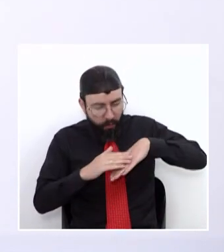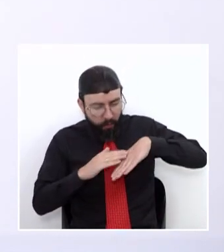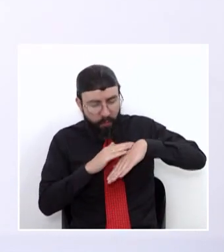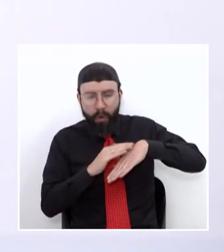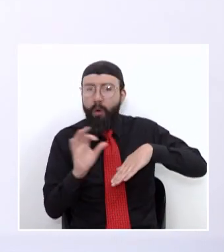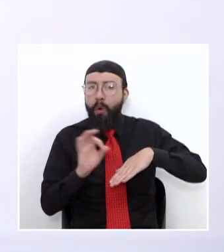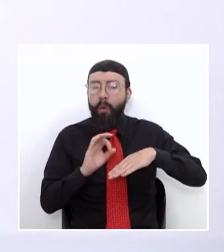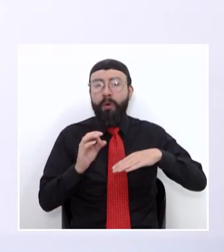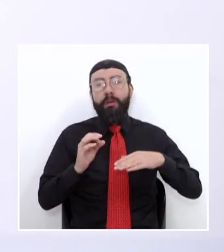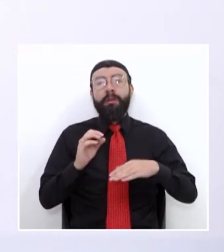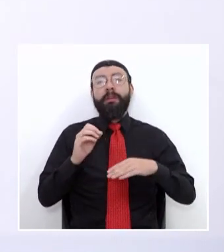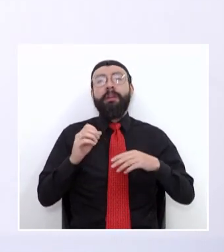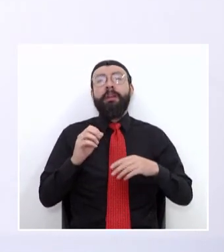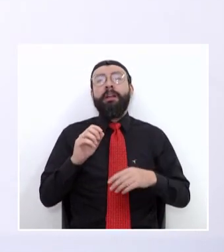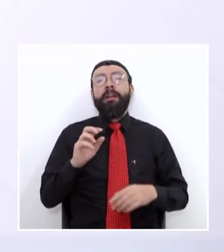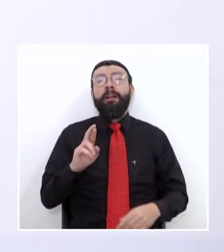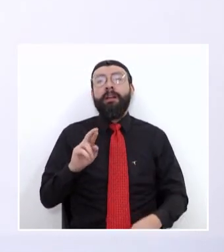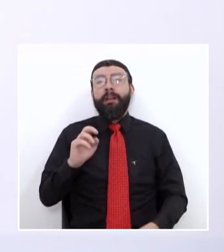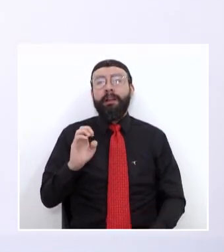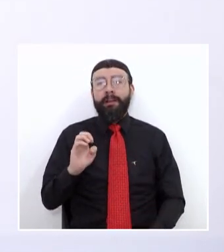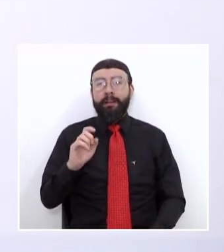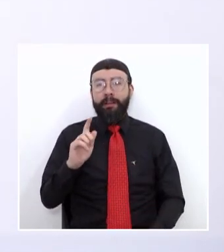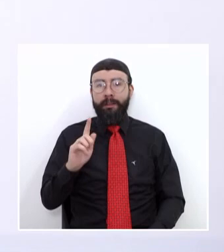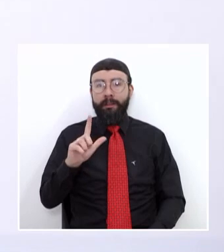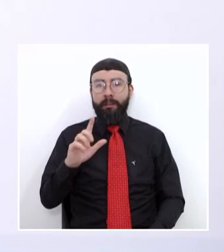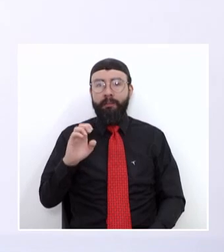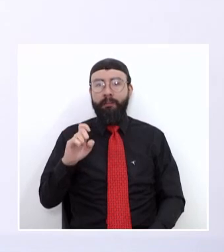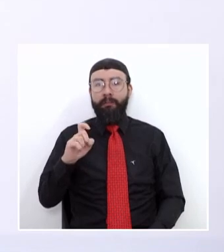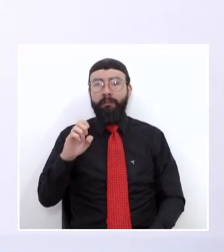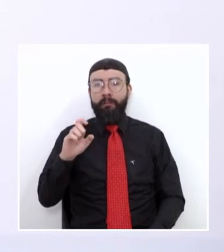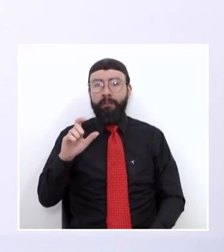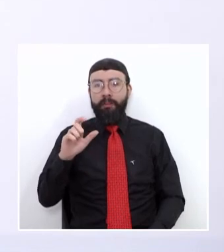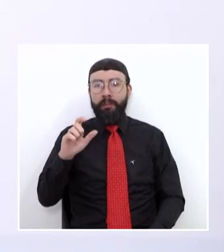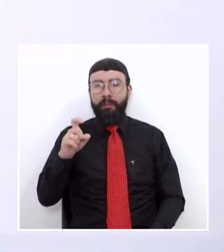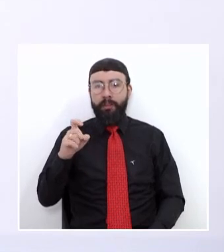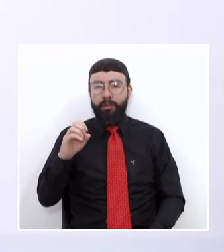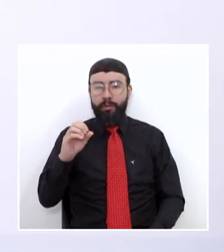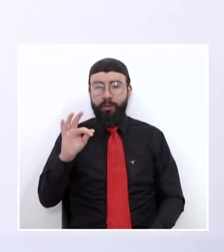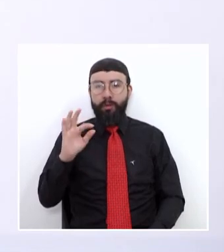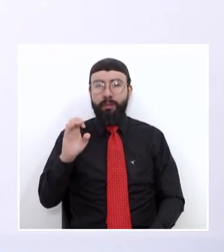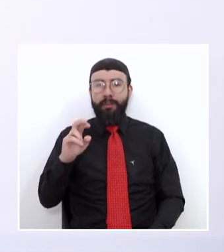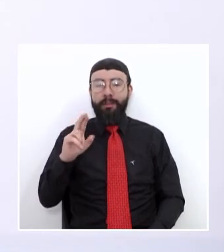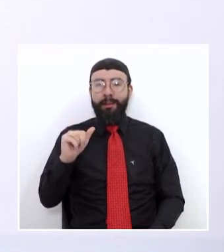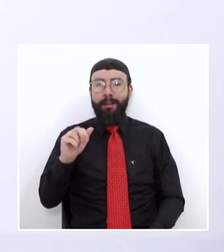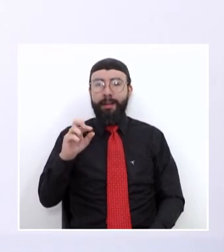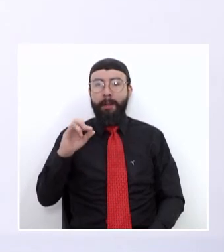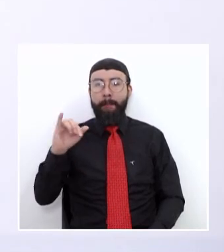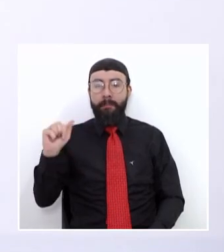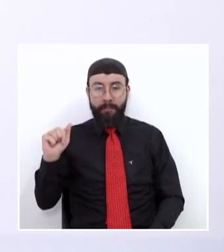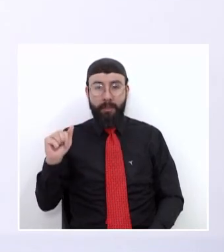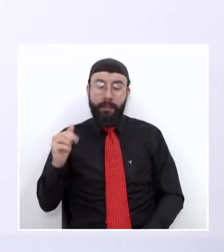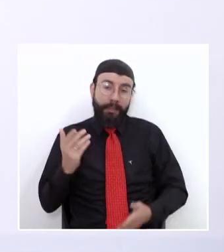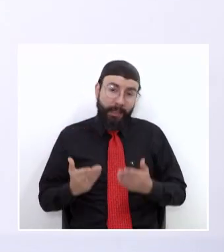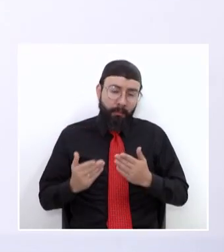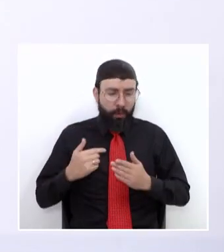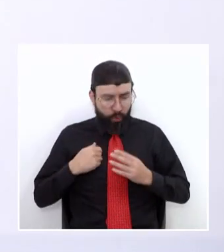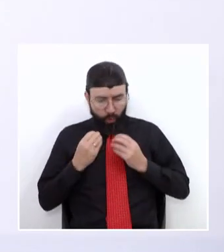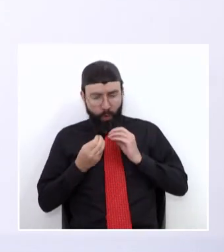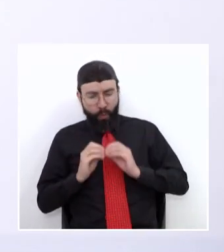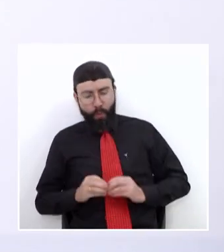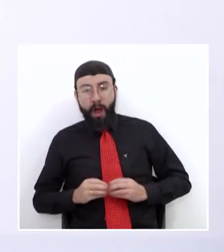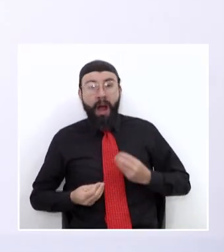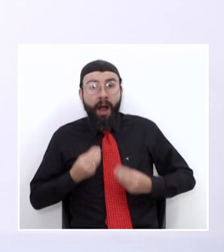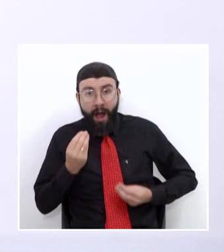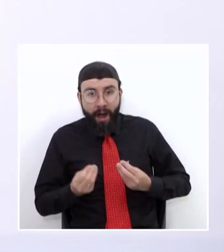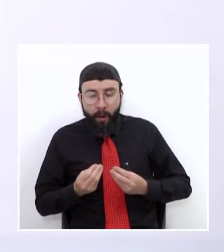Hay que ver, ¿no es cierto?, cómo nos habla el cuerpo, cómo nos responde ante cada una de las cosas que nosotros hacemos. Y algo que sí les